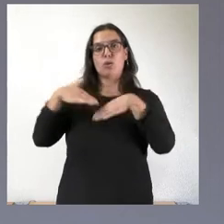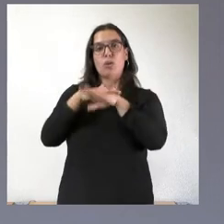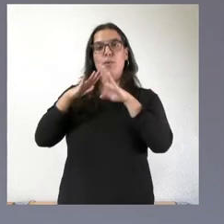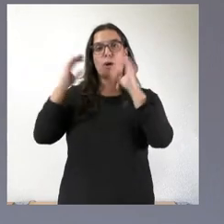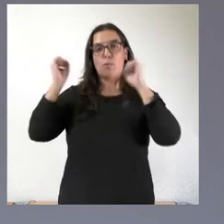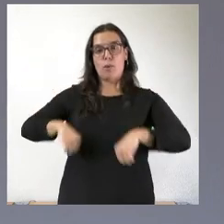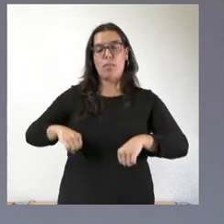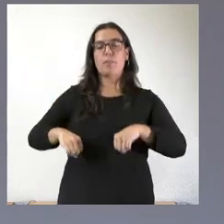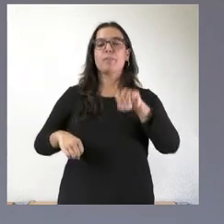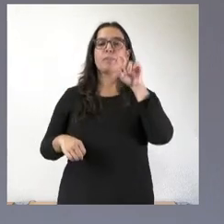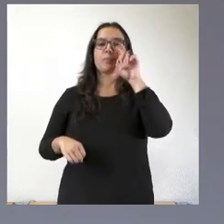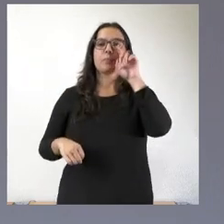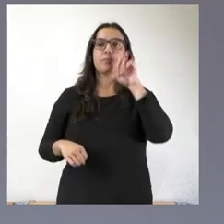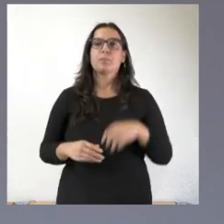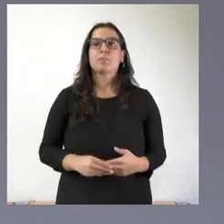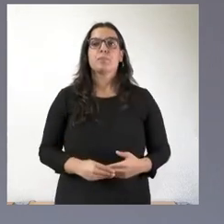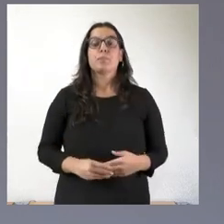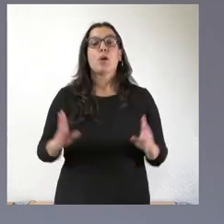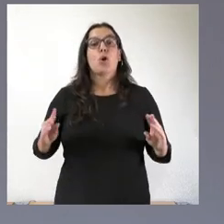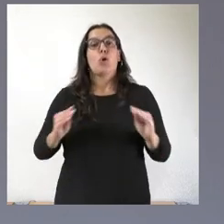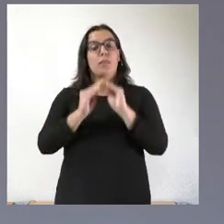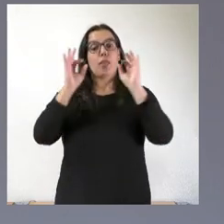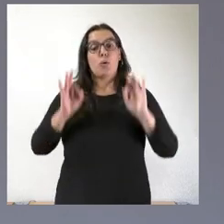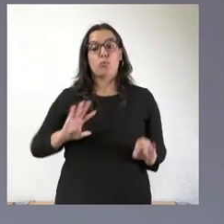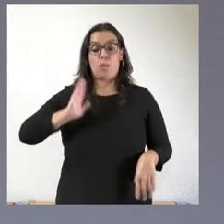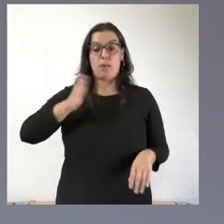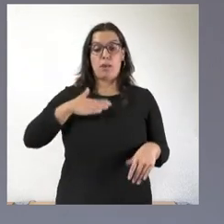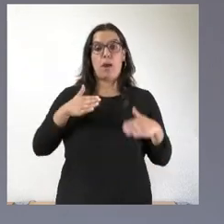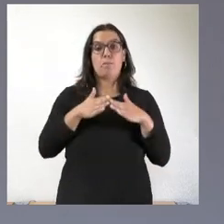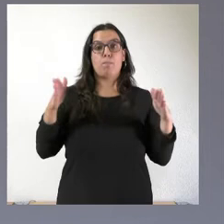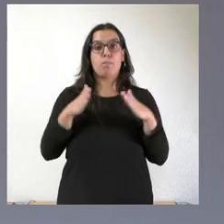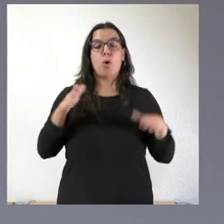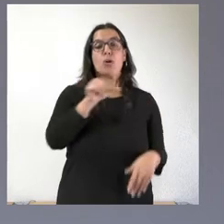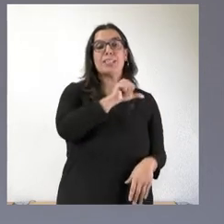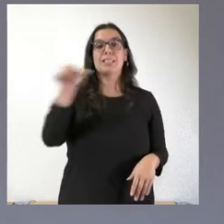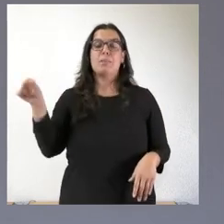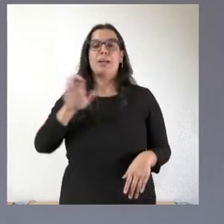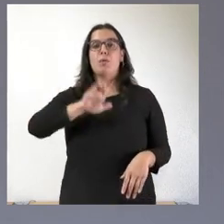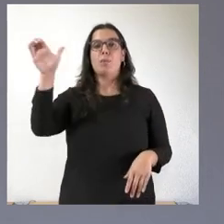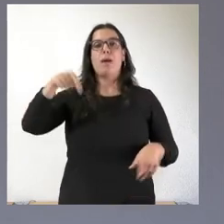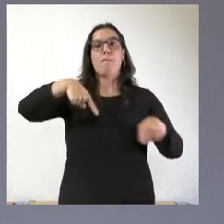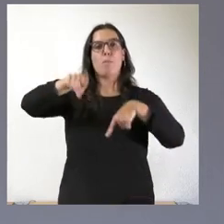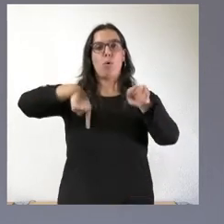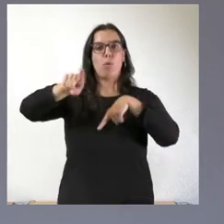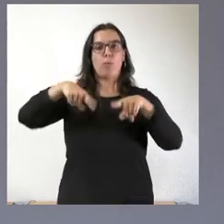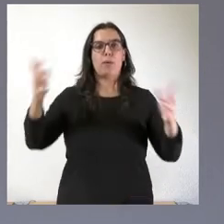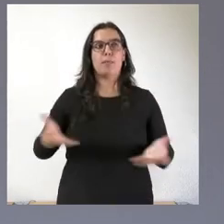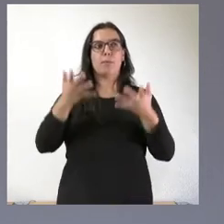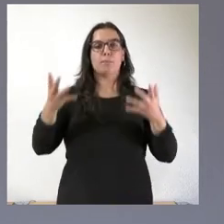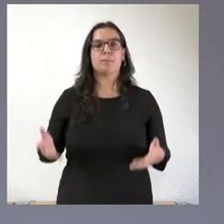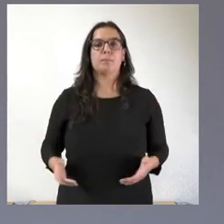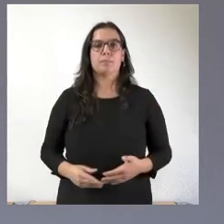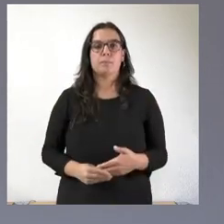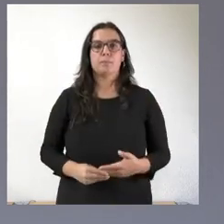hemos finalizado y que además coincide con el inicio mañana de la Semana Europea de la Movilidad.